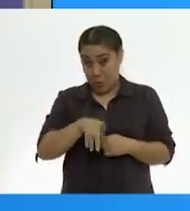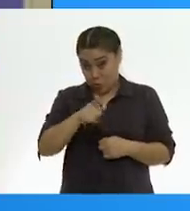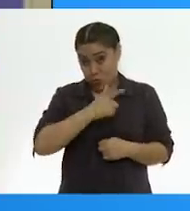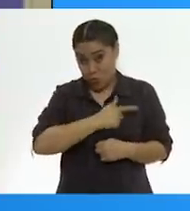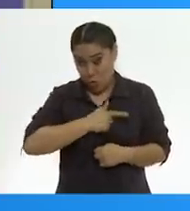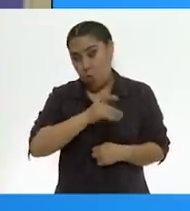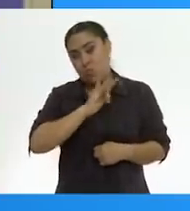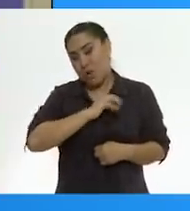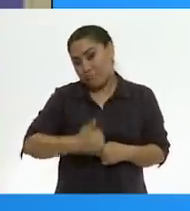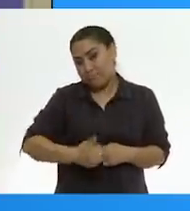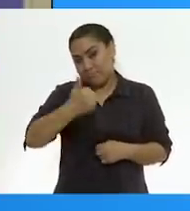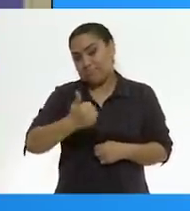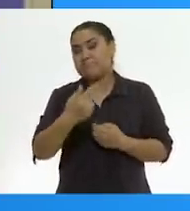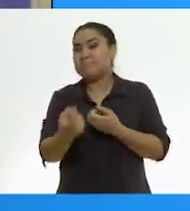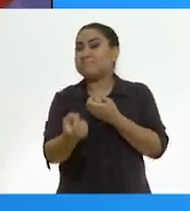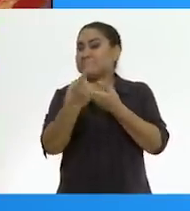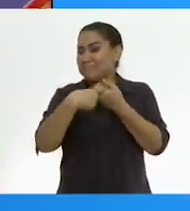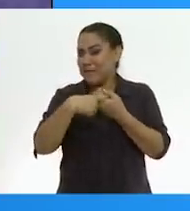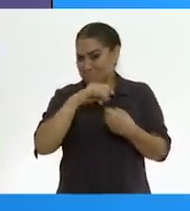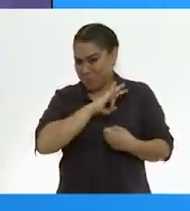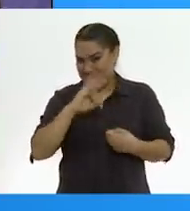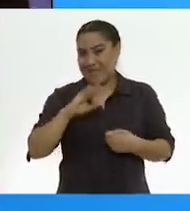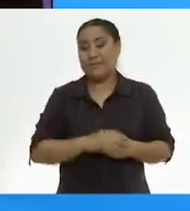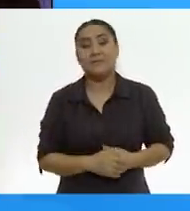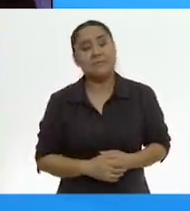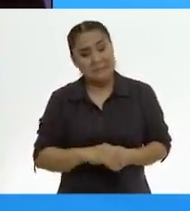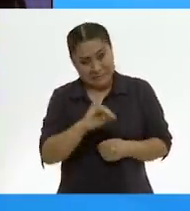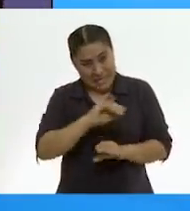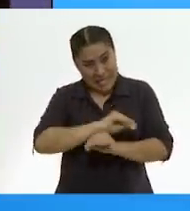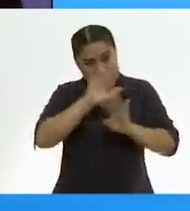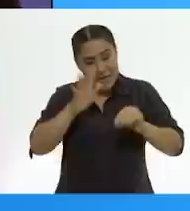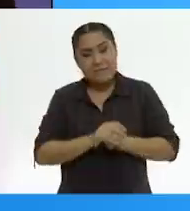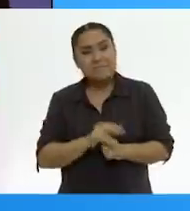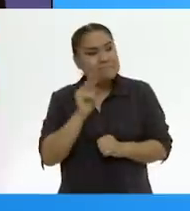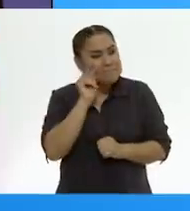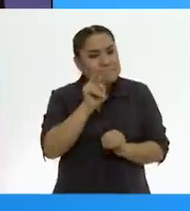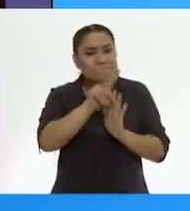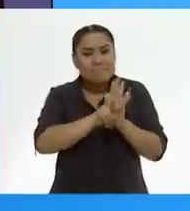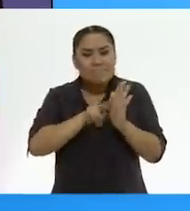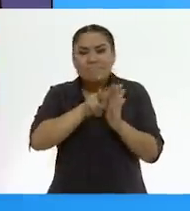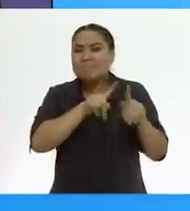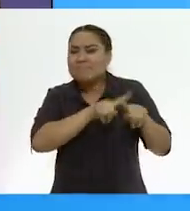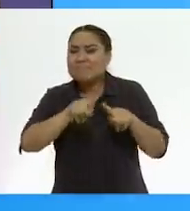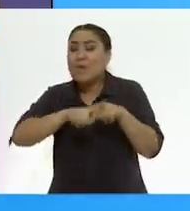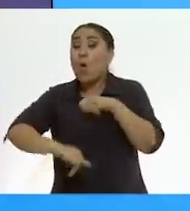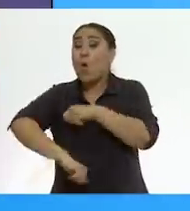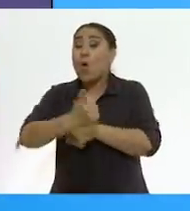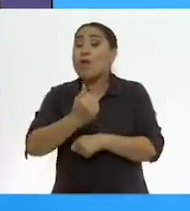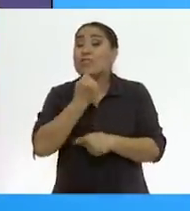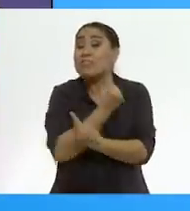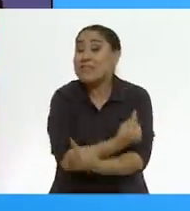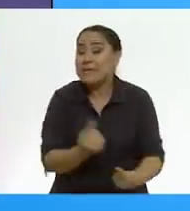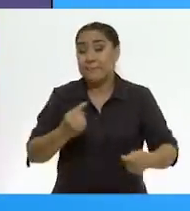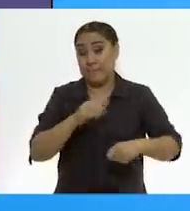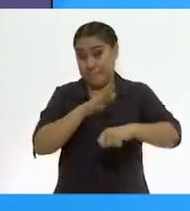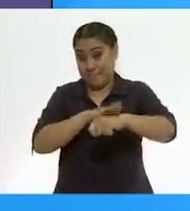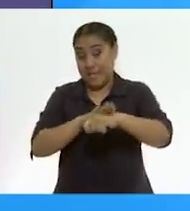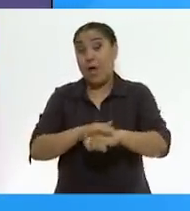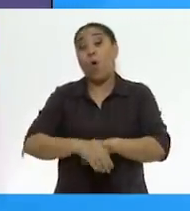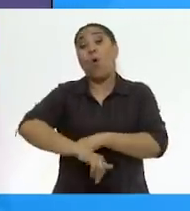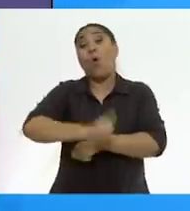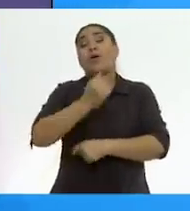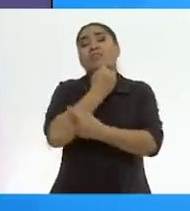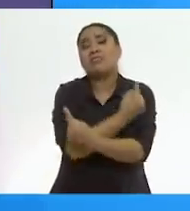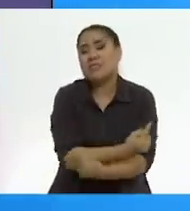dale me gusta y suscríbete a nuestro canal. Así es, y disfruta más videos de 11 niños que aquí aparecen. Recuerda recuerda que 11 niños